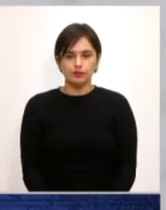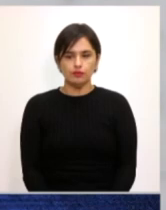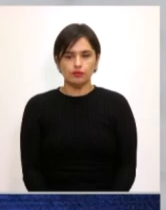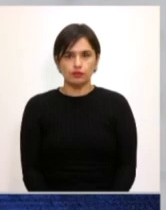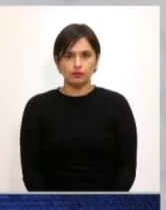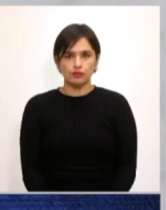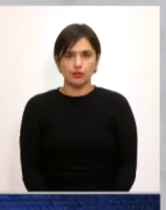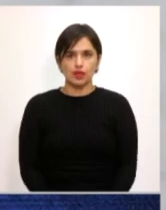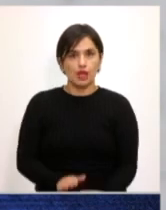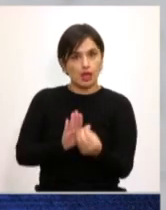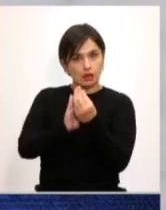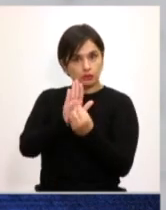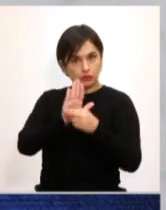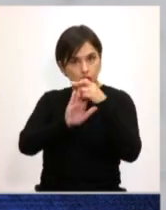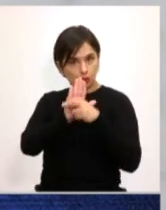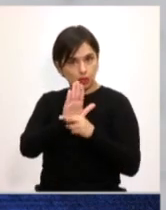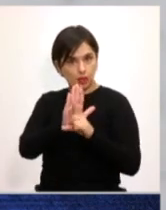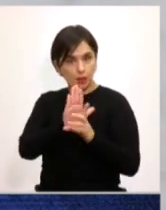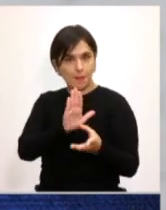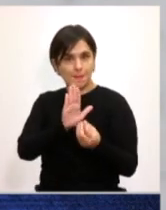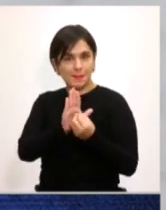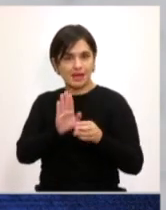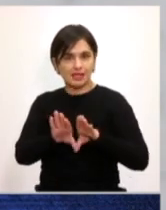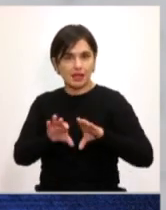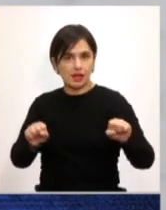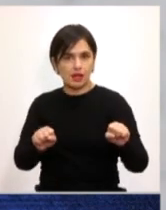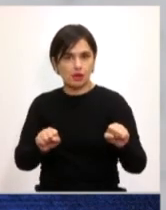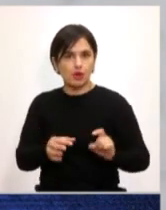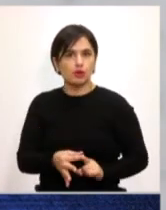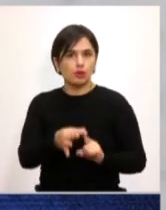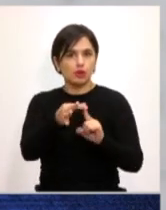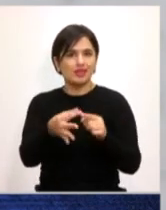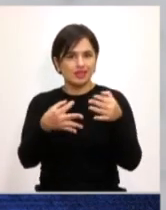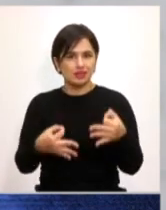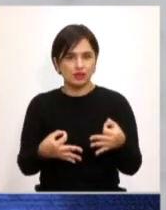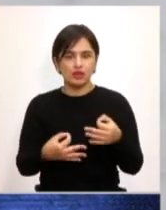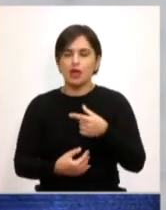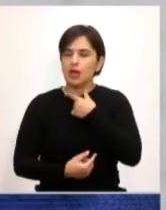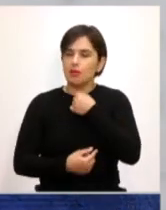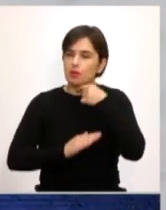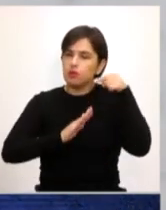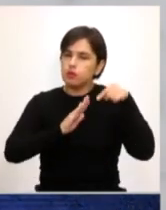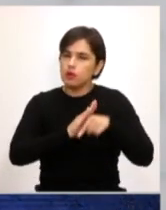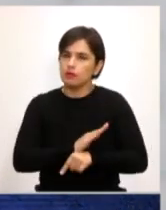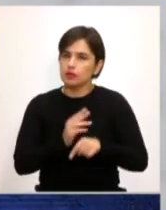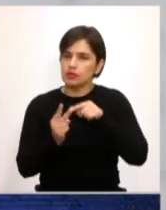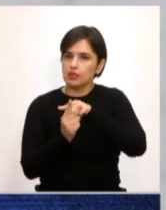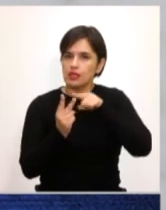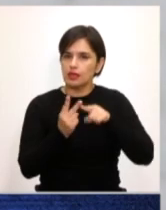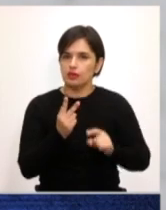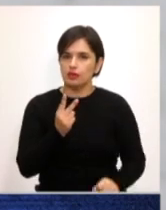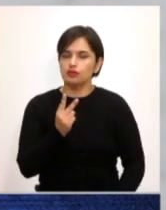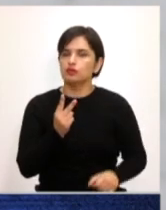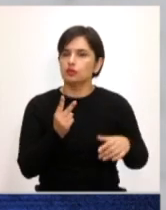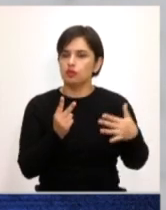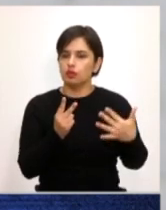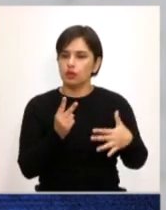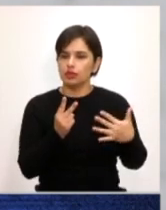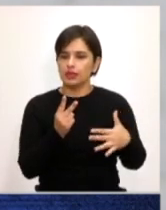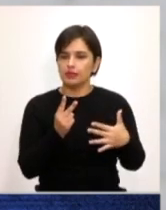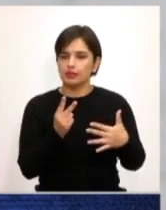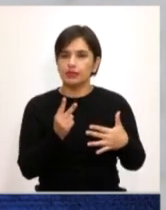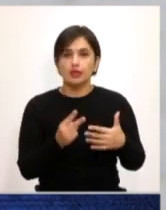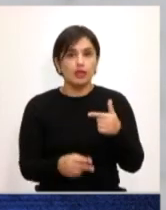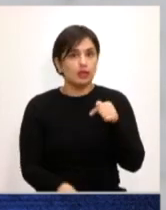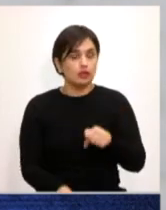Dentro de los proyectos que fueron parte del acuerdo priorizado de seguridad, me gustaría profundizar en dos iniciativas relevantes que